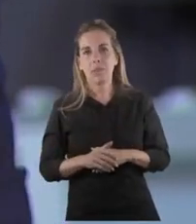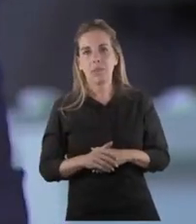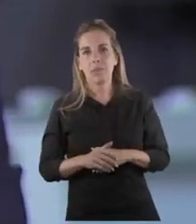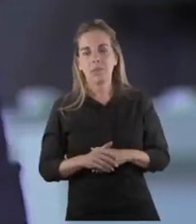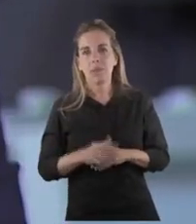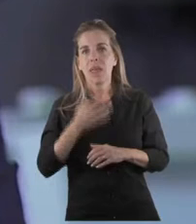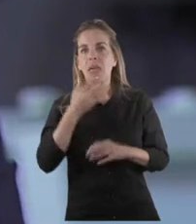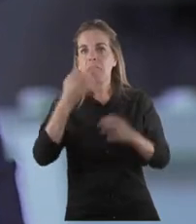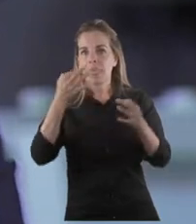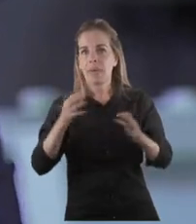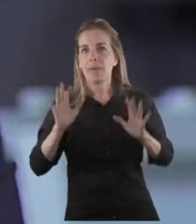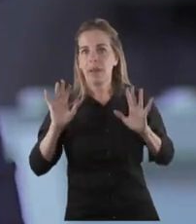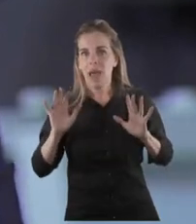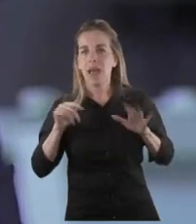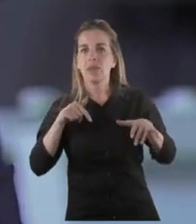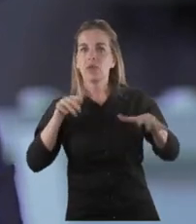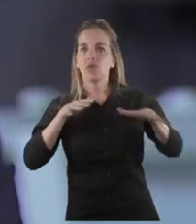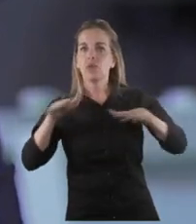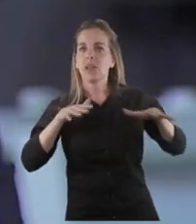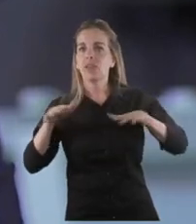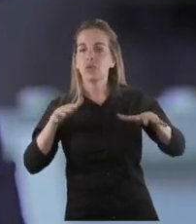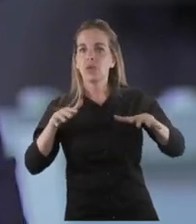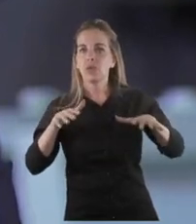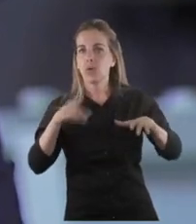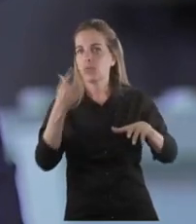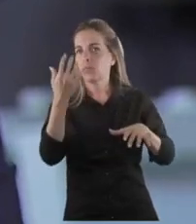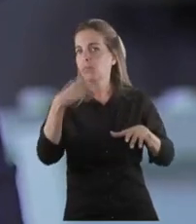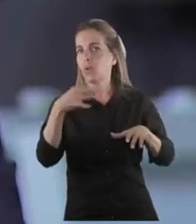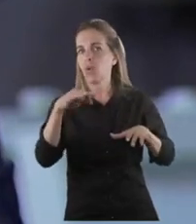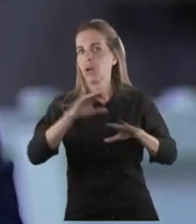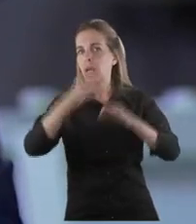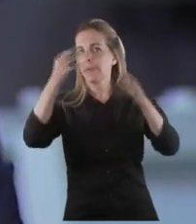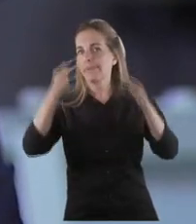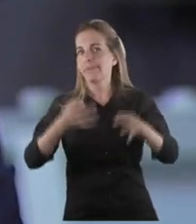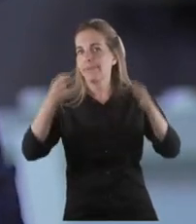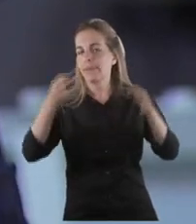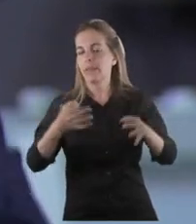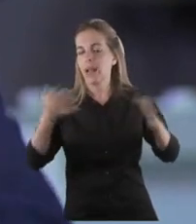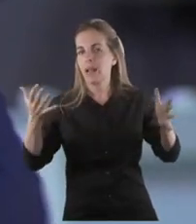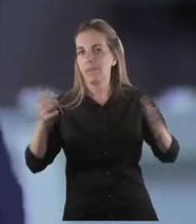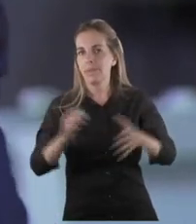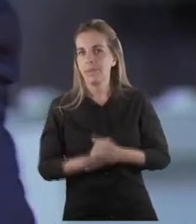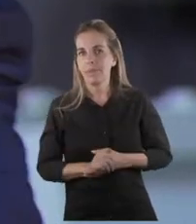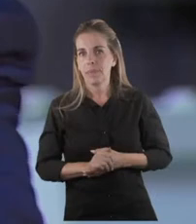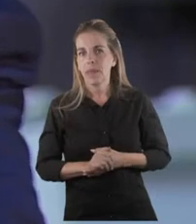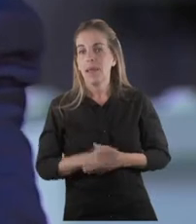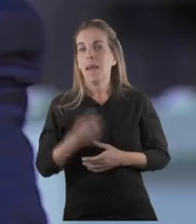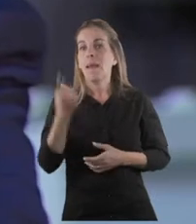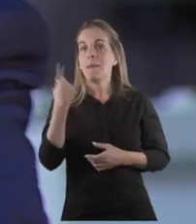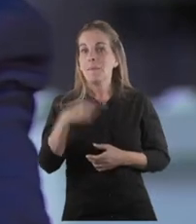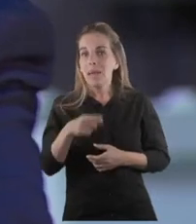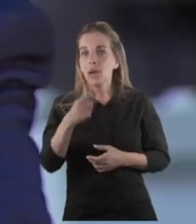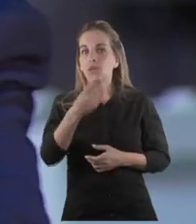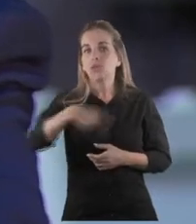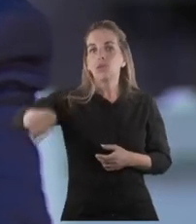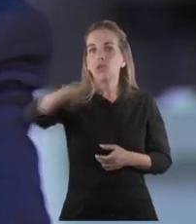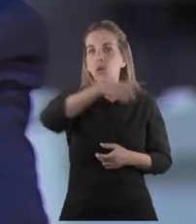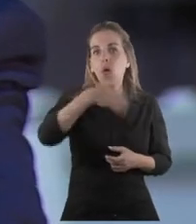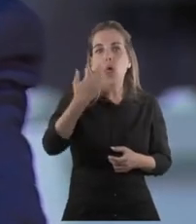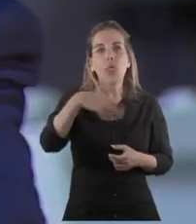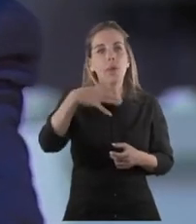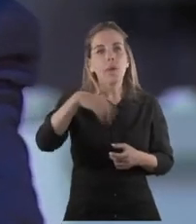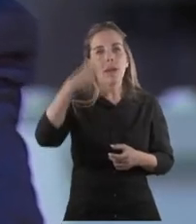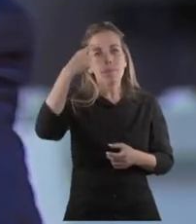En verdad estamos viviendo un momento único, excepcional, claramente excepcional, pero en el que todos deberíamos